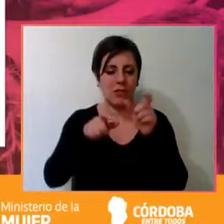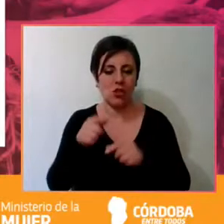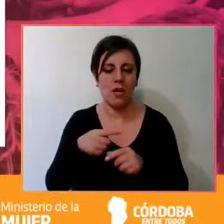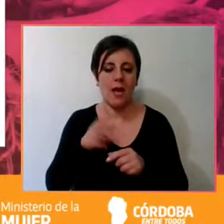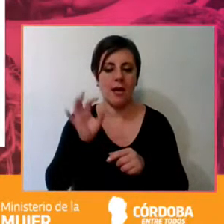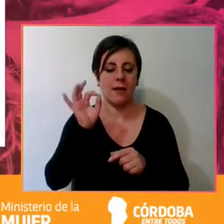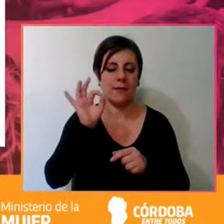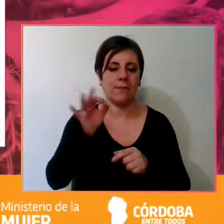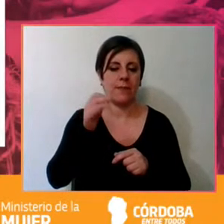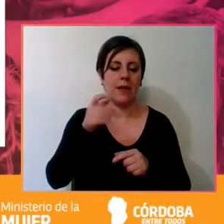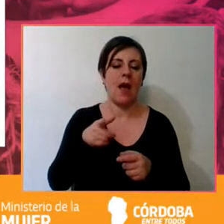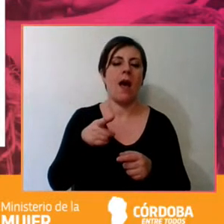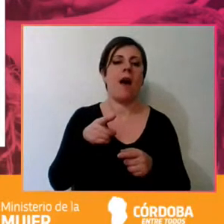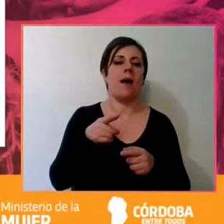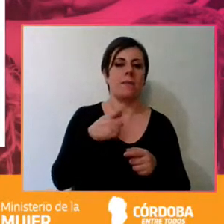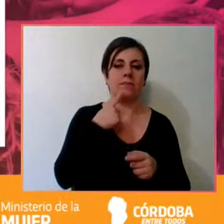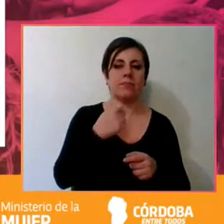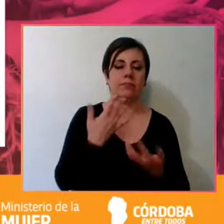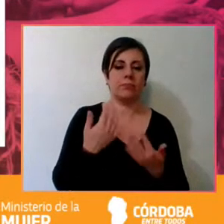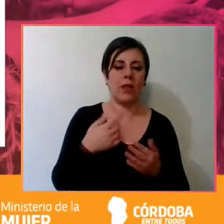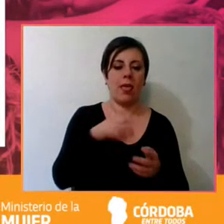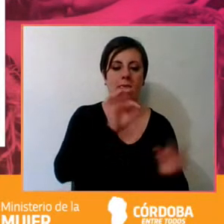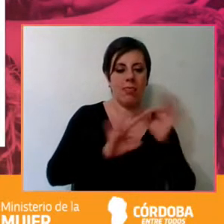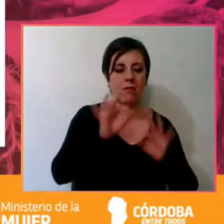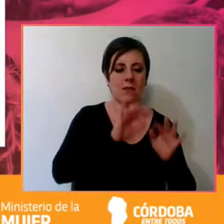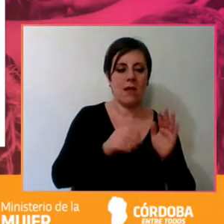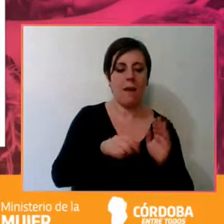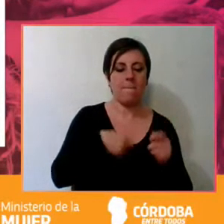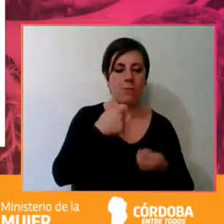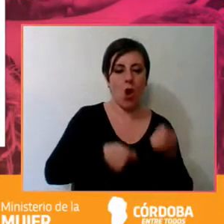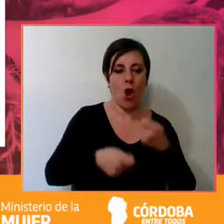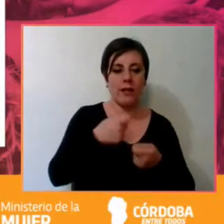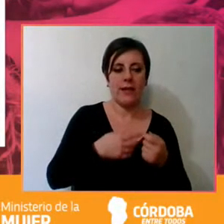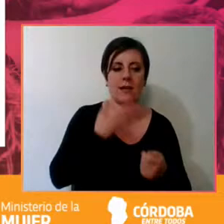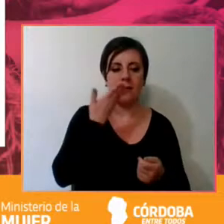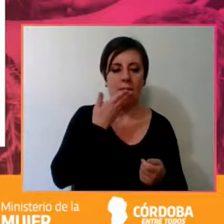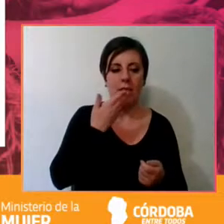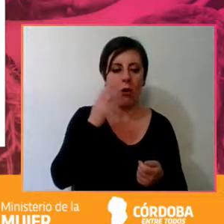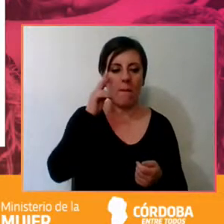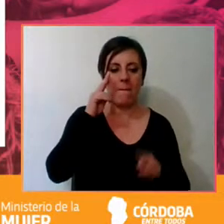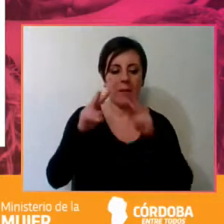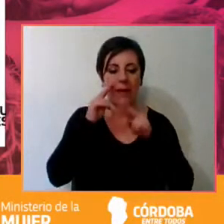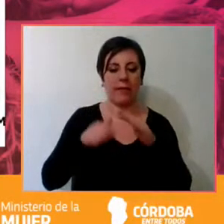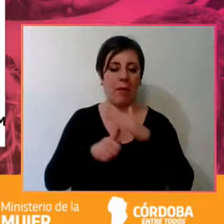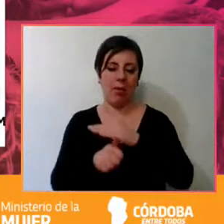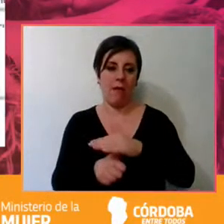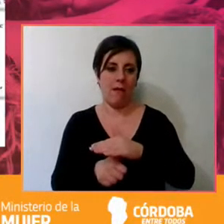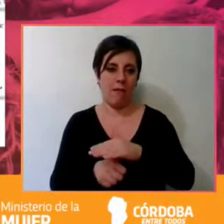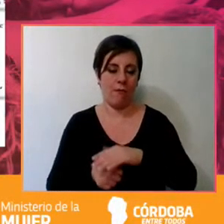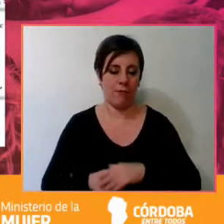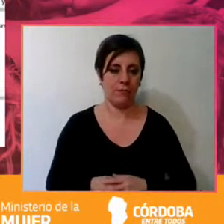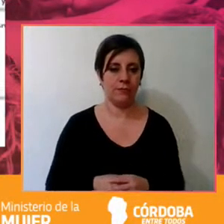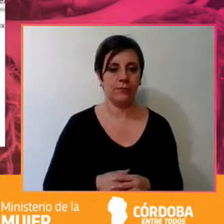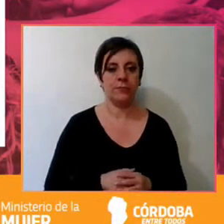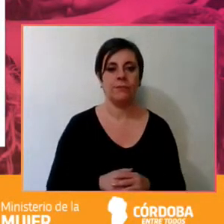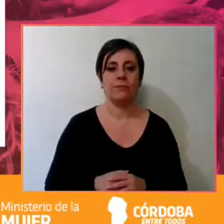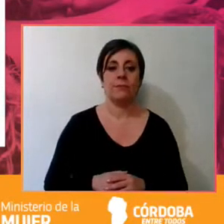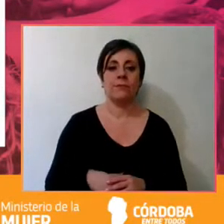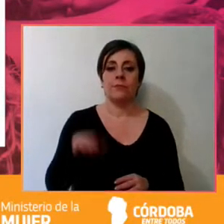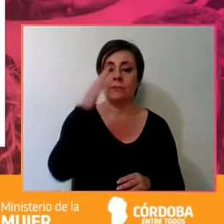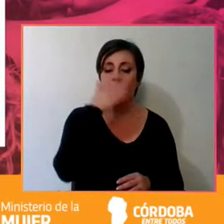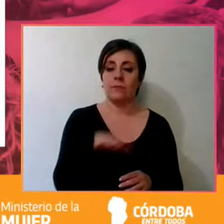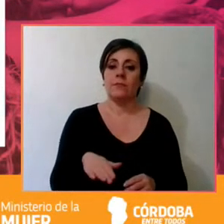adopten las políticas, se diseñen las políticas, se hagan con sensibilidad al género. Luego,